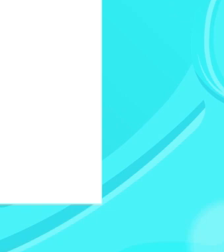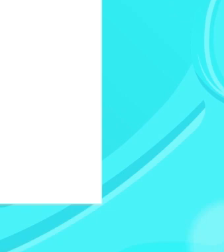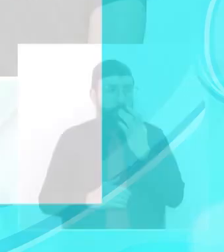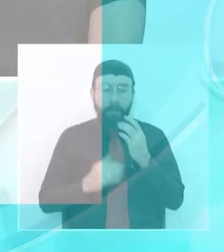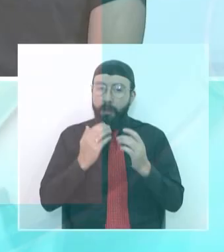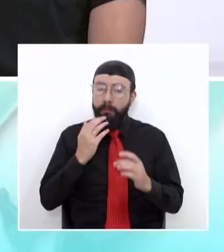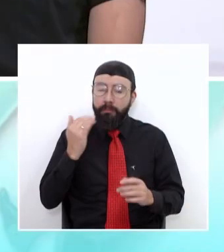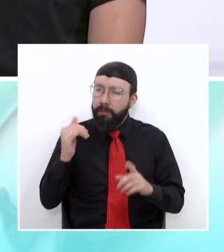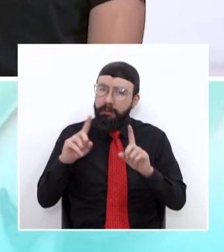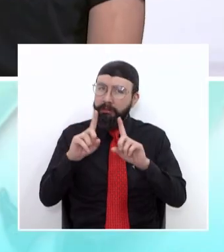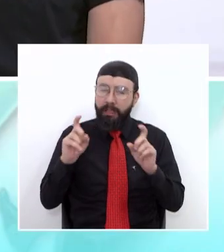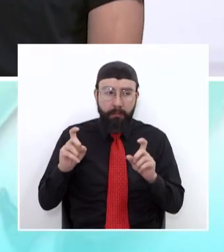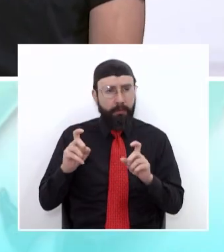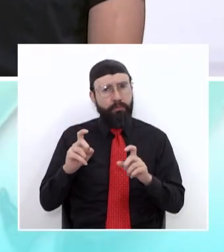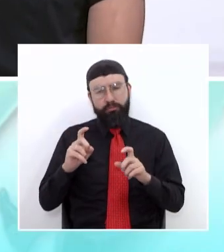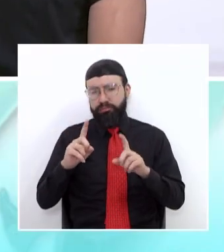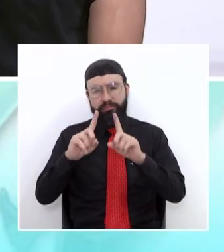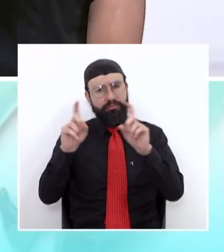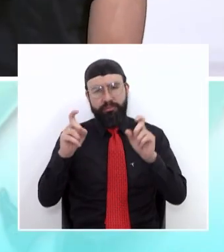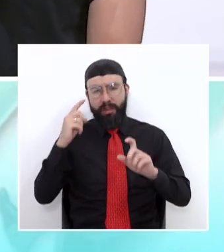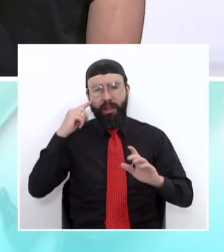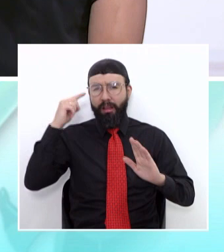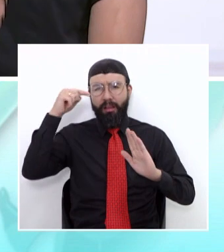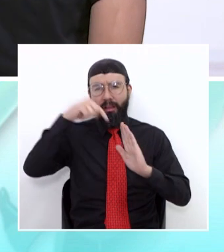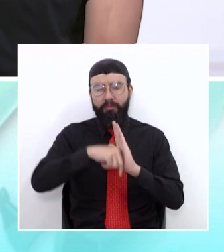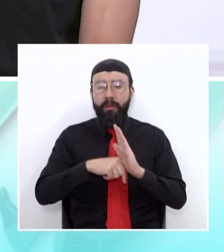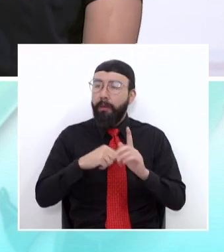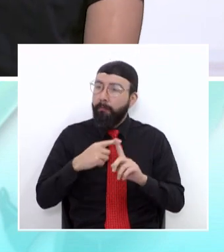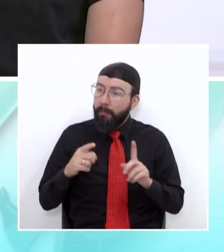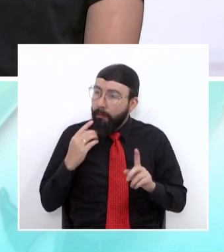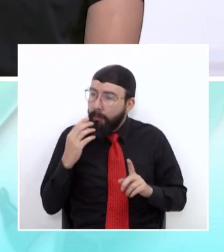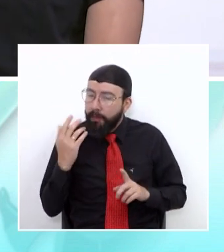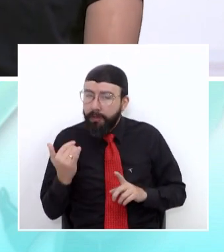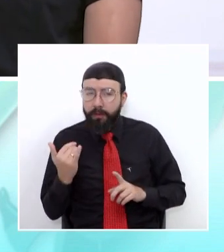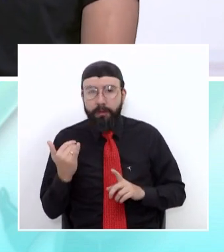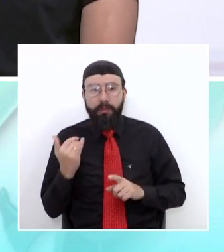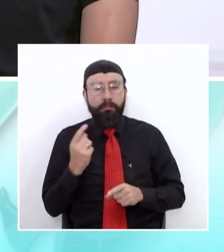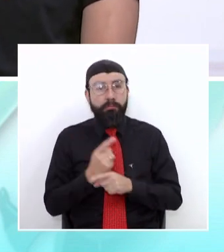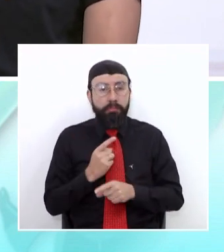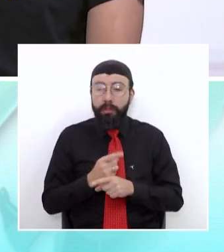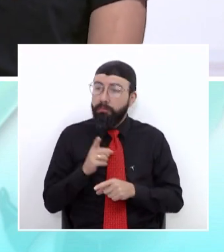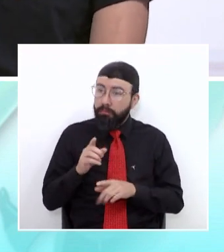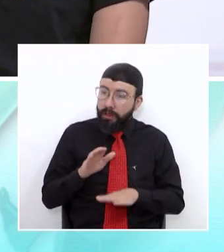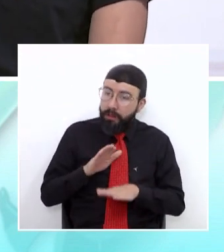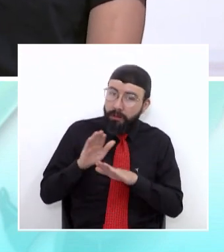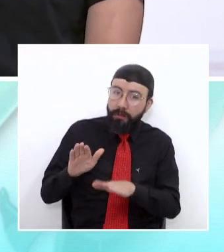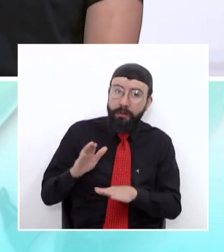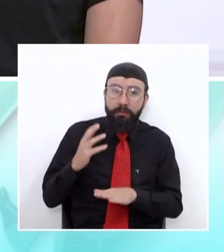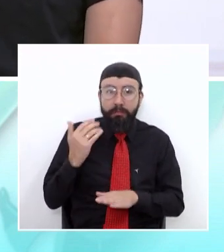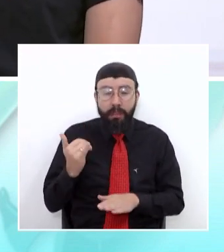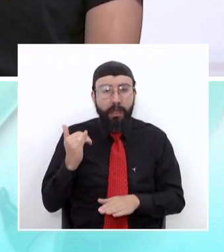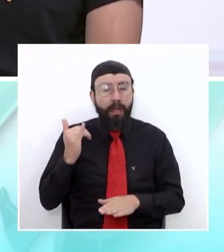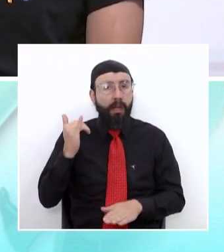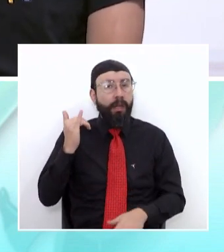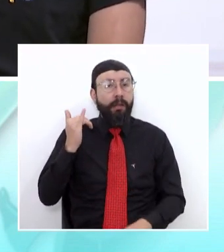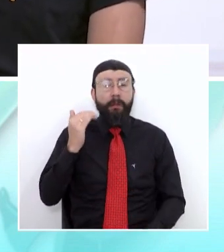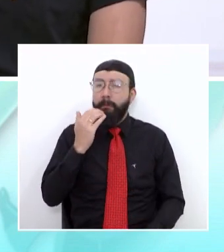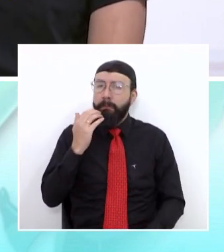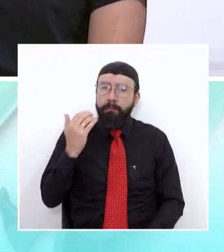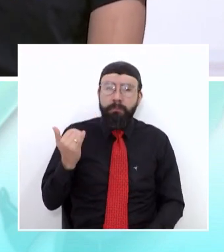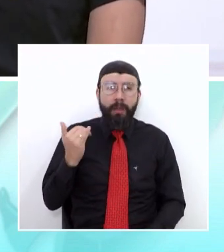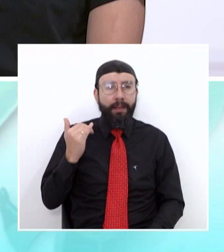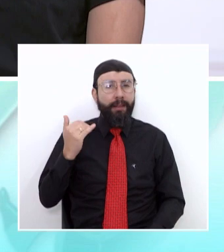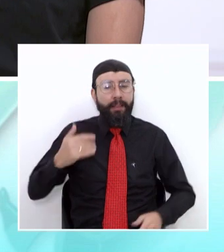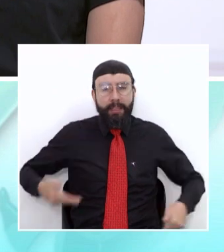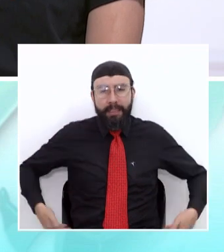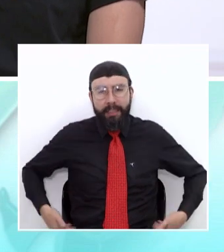el tema es muy amplio, pero podemos ver que ahí está la representación del riñón, de la uretra, del útero, de la